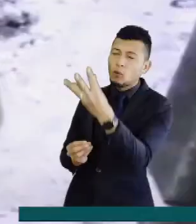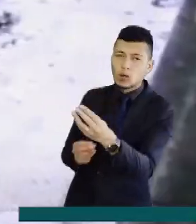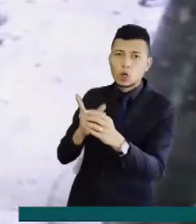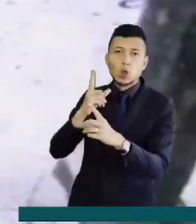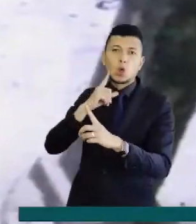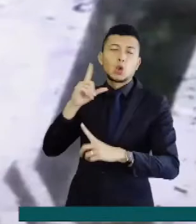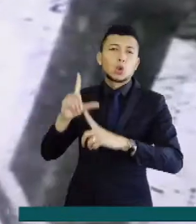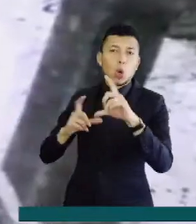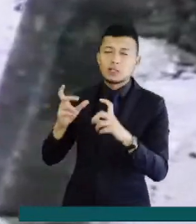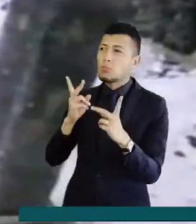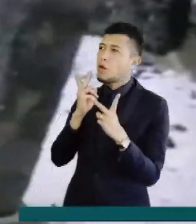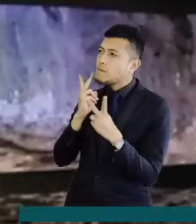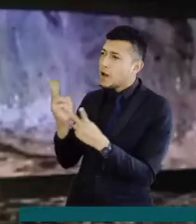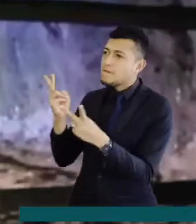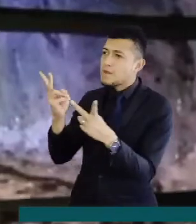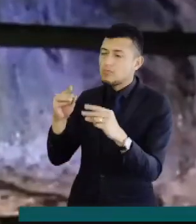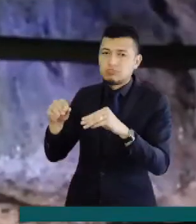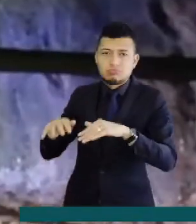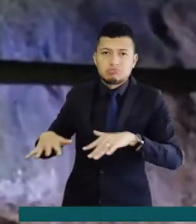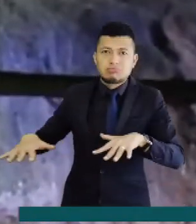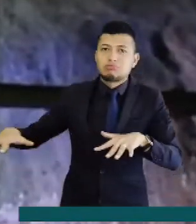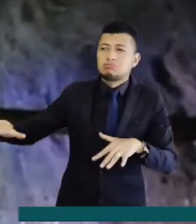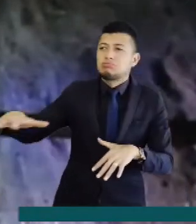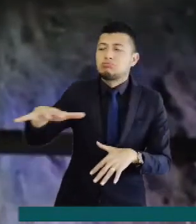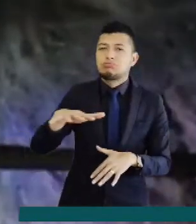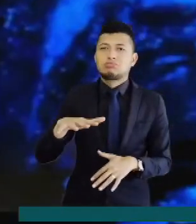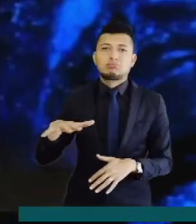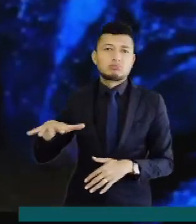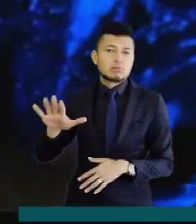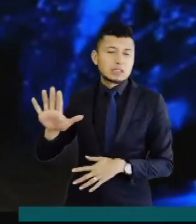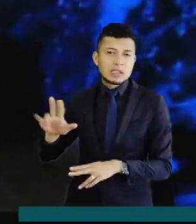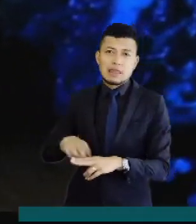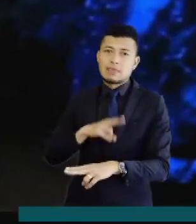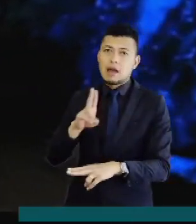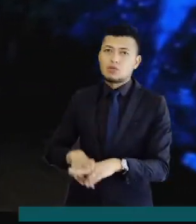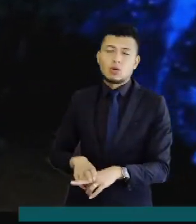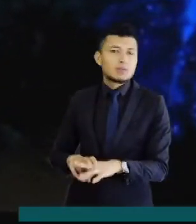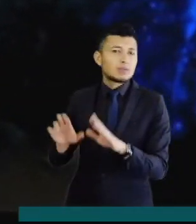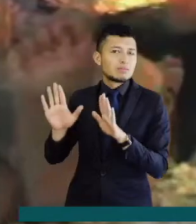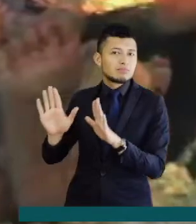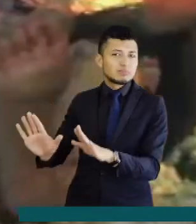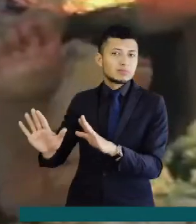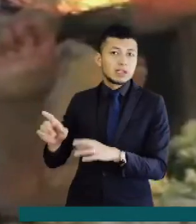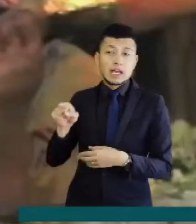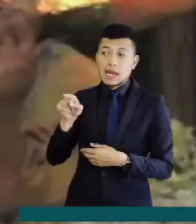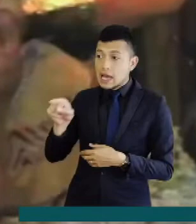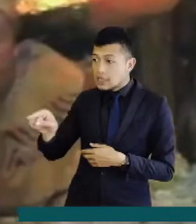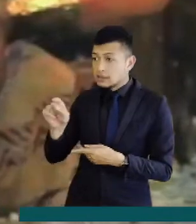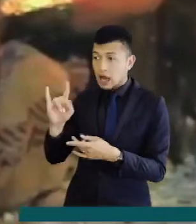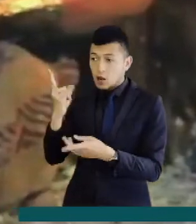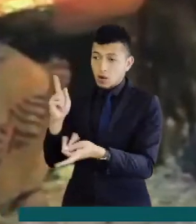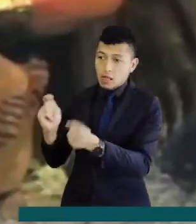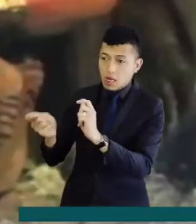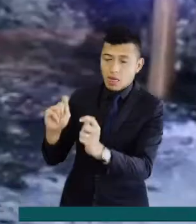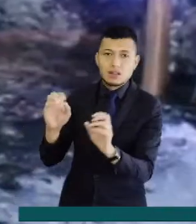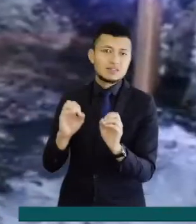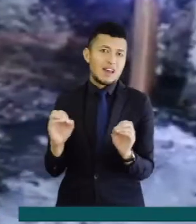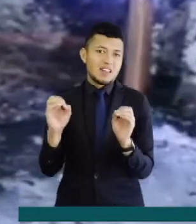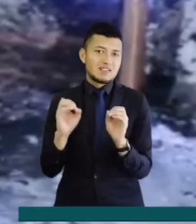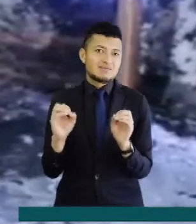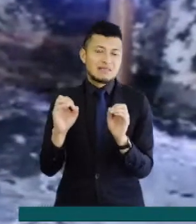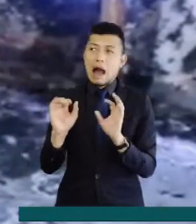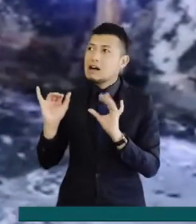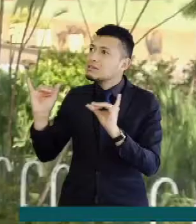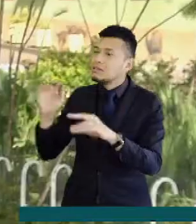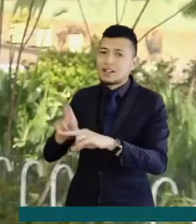donde pueden los turistas visualizar todo el entorno de un atractivo natural, sin ningún tipo de modificaciones. Y